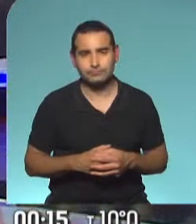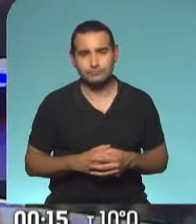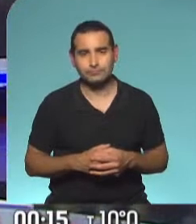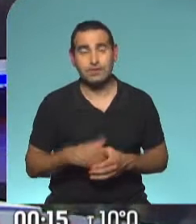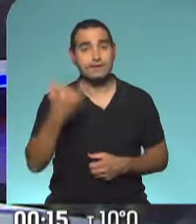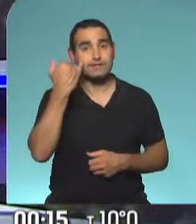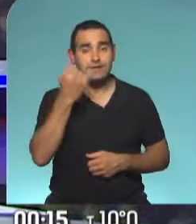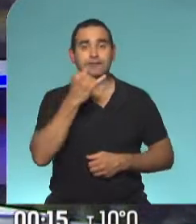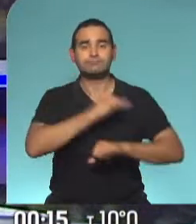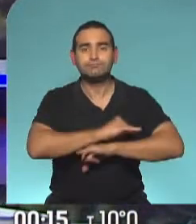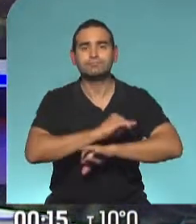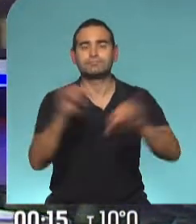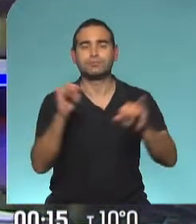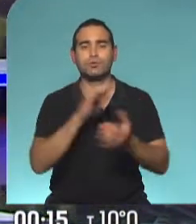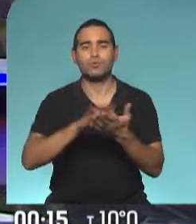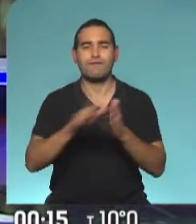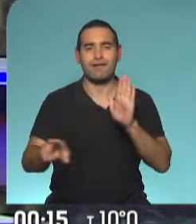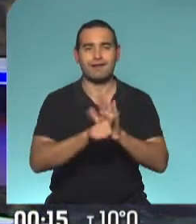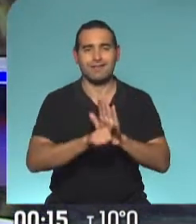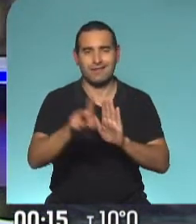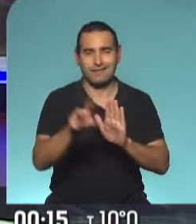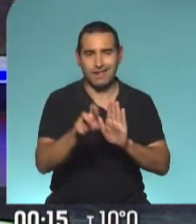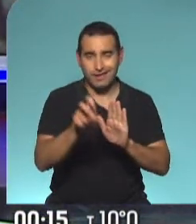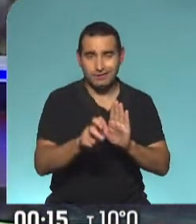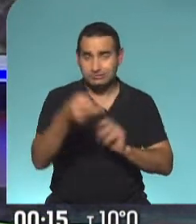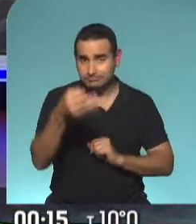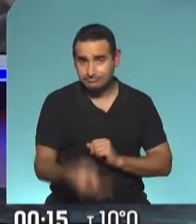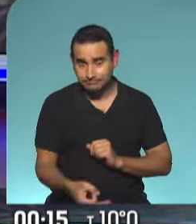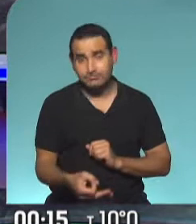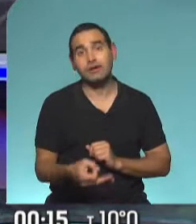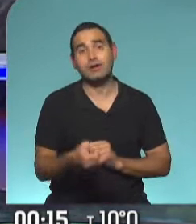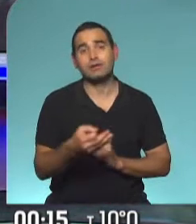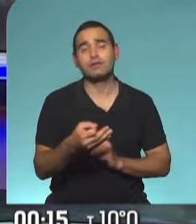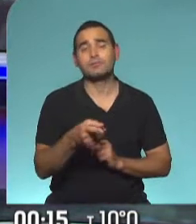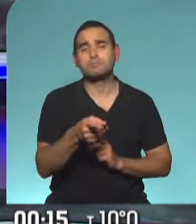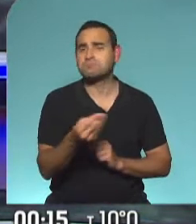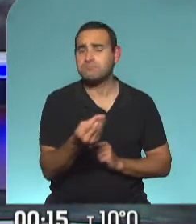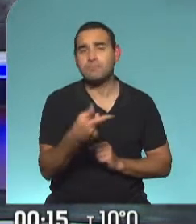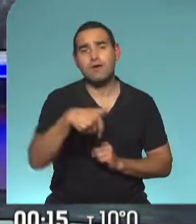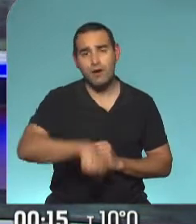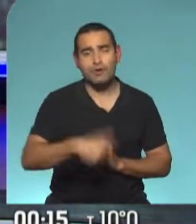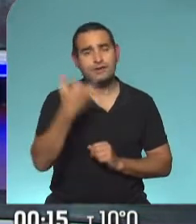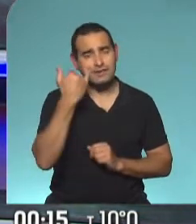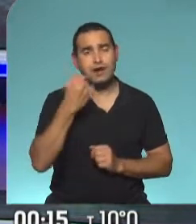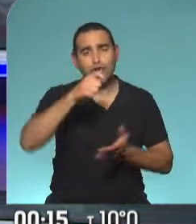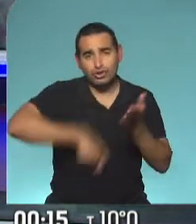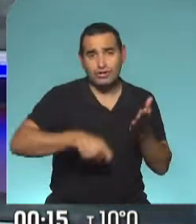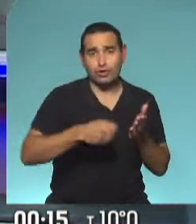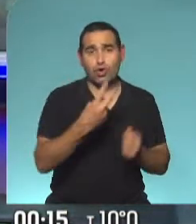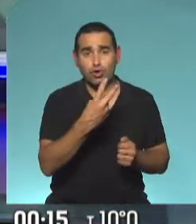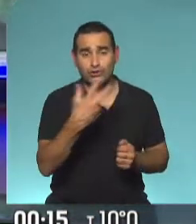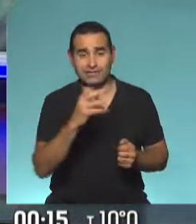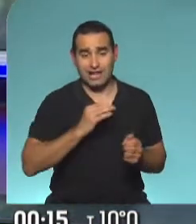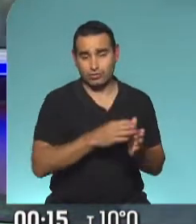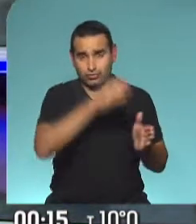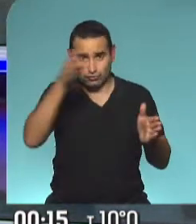Fue promulgada la nueva ley de alquileres. Concretamente, entre otras variantes, pasa a tener contratos en vez de dos por tres